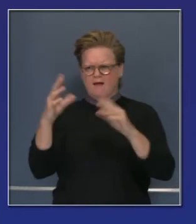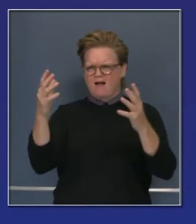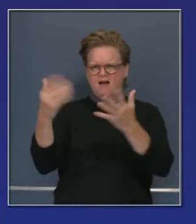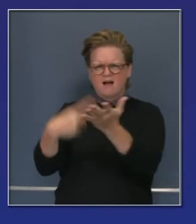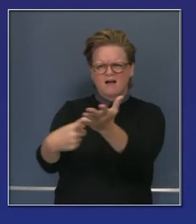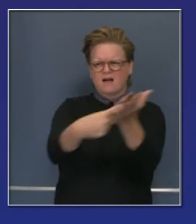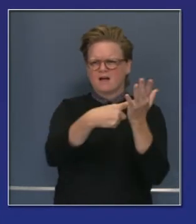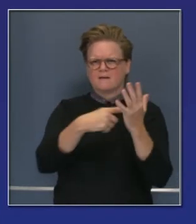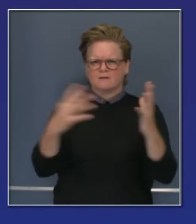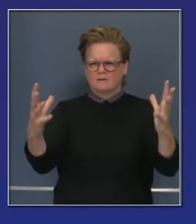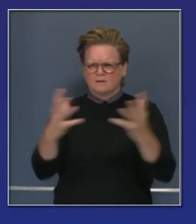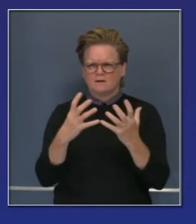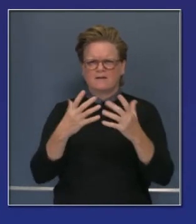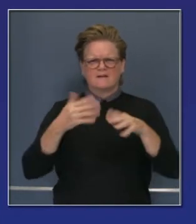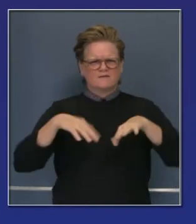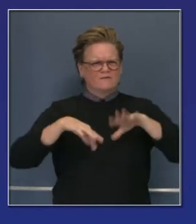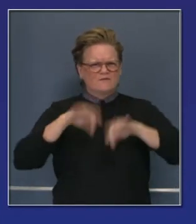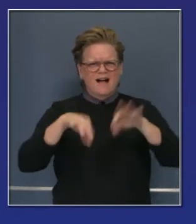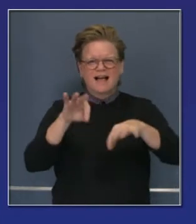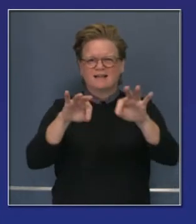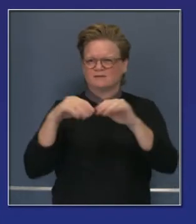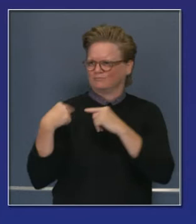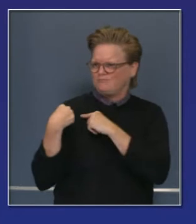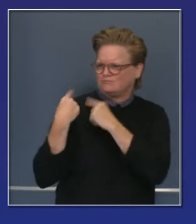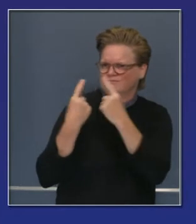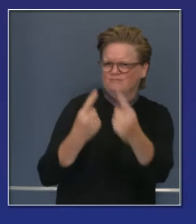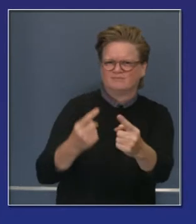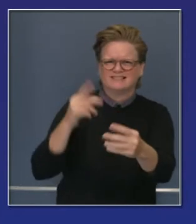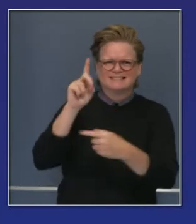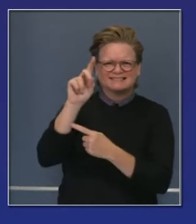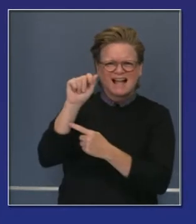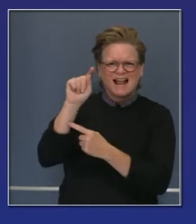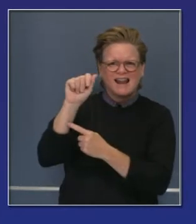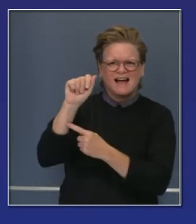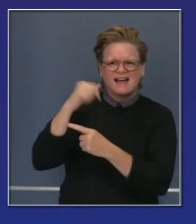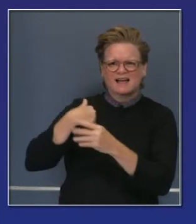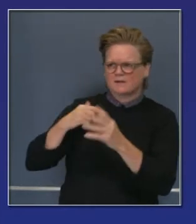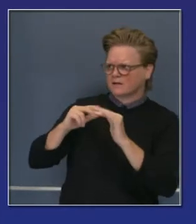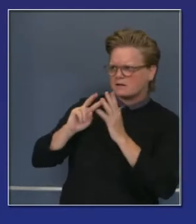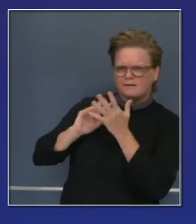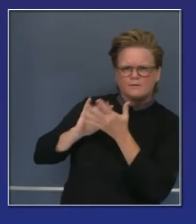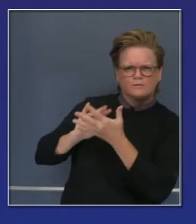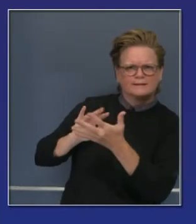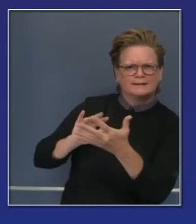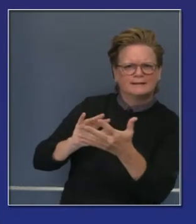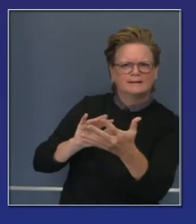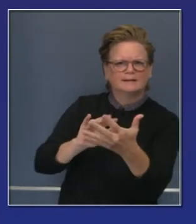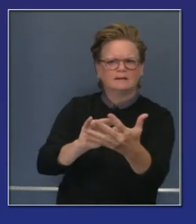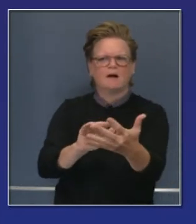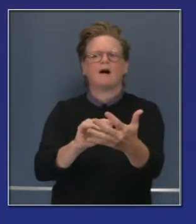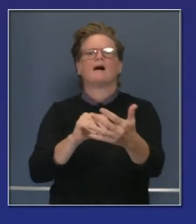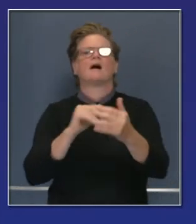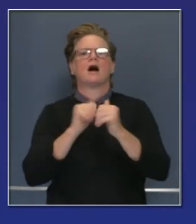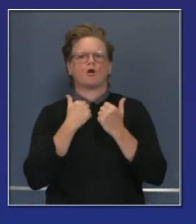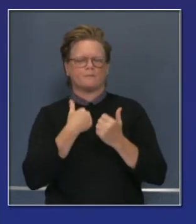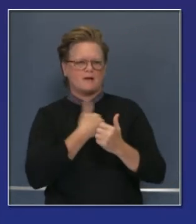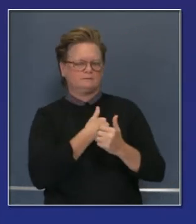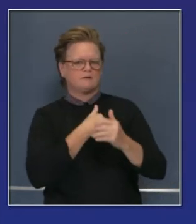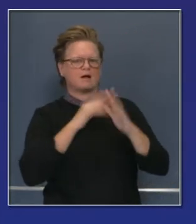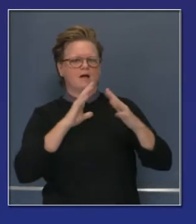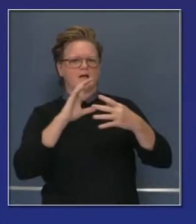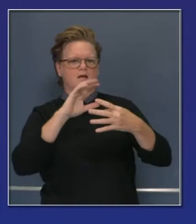cuenta en tiempo real con expertos y funcionarios del condado y miembros de industrias respetadas y miembros del público que también nos